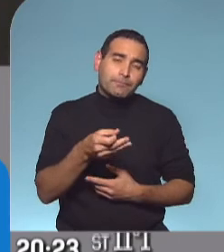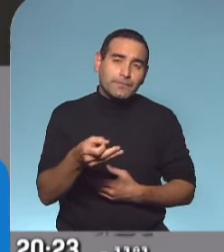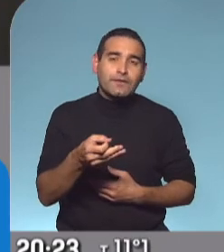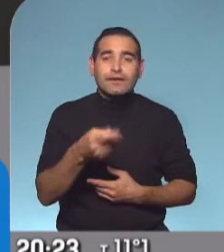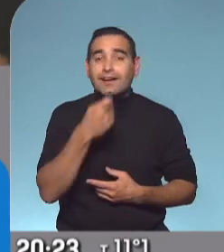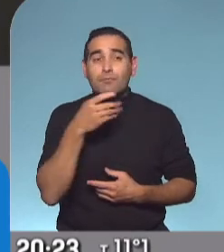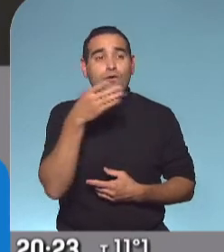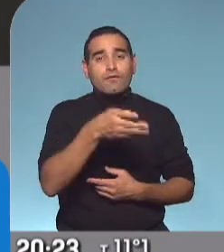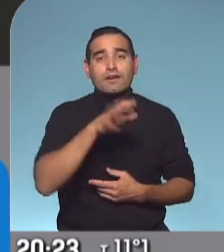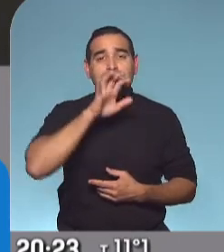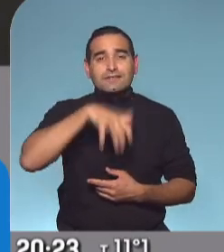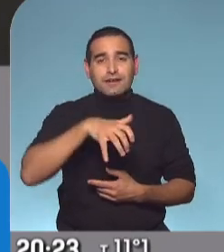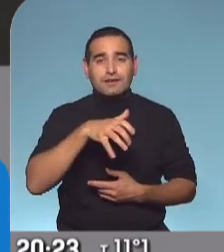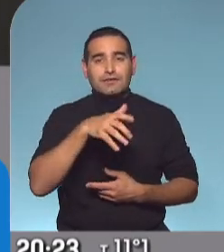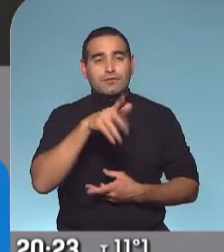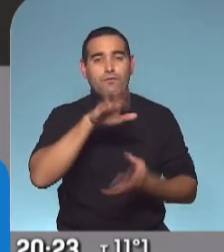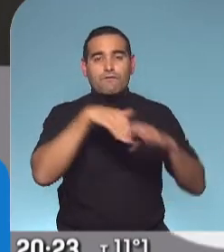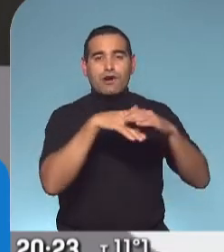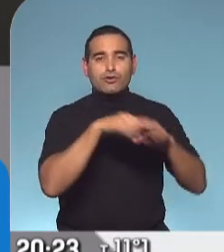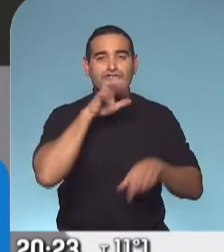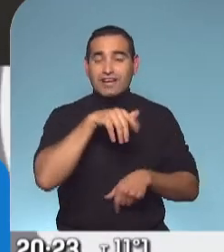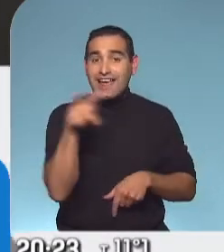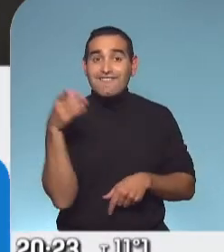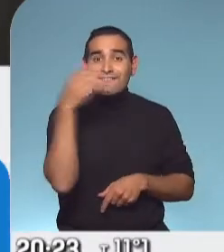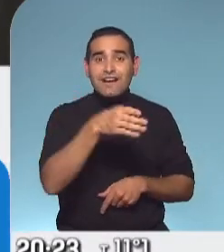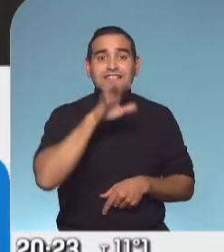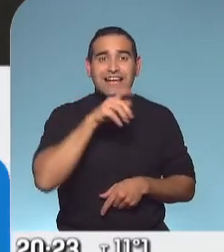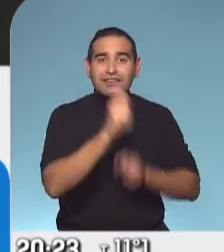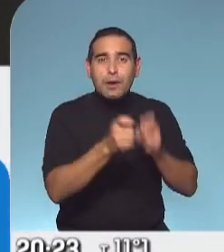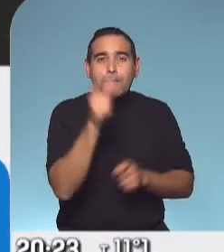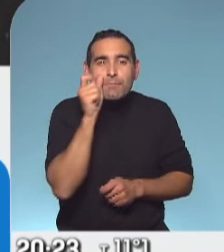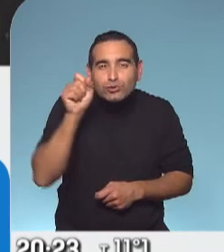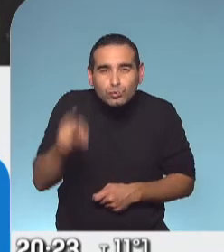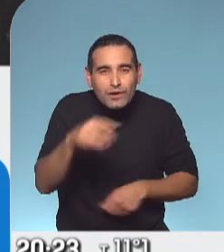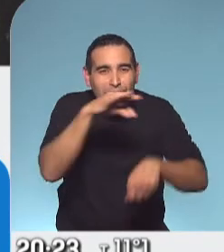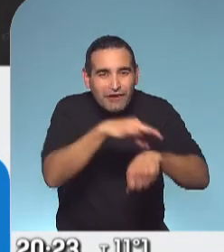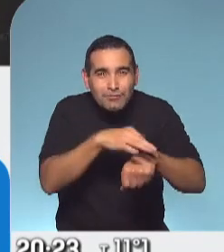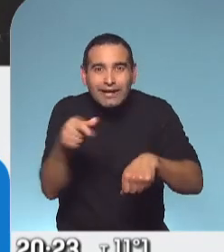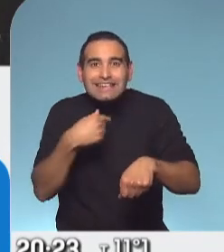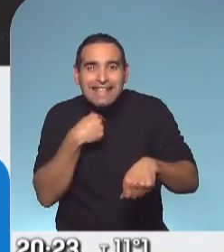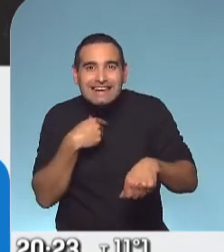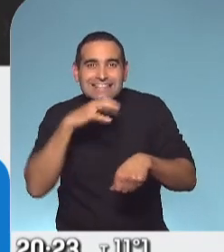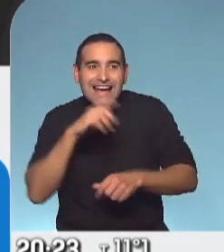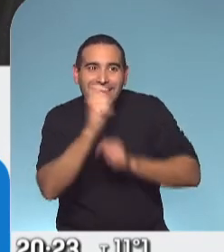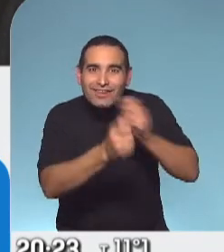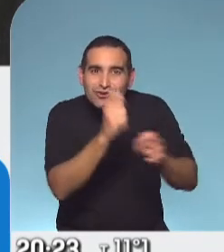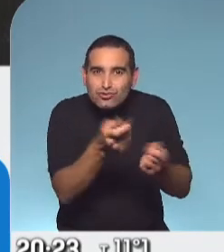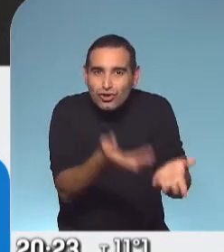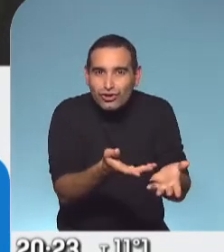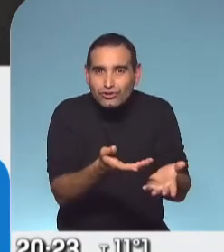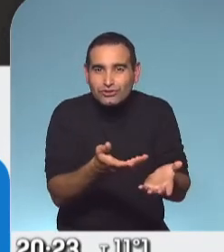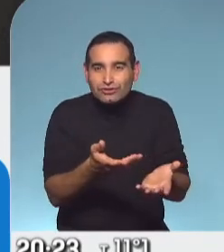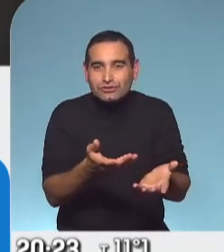vas a donar a un banco de sangre. Pues él iba a donar sangre para su papá, ¿entendés? Entonces me parece, bueno,